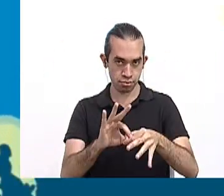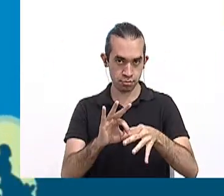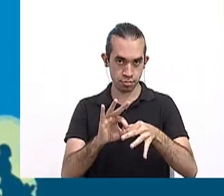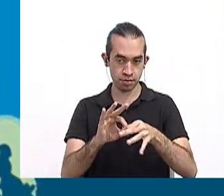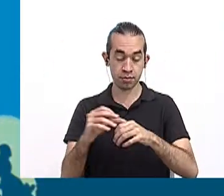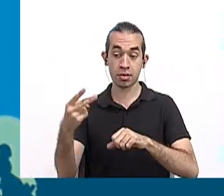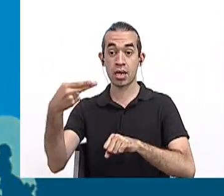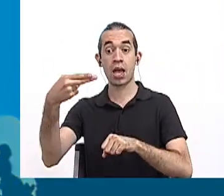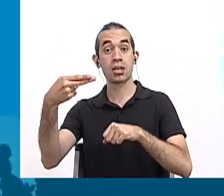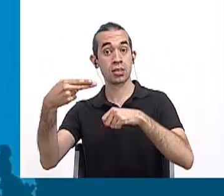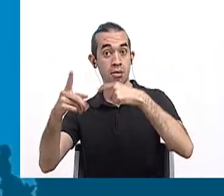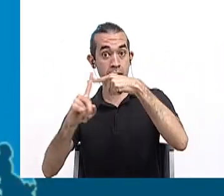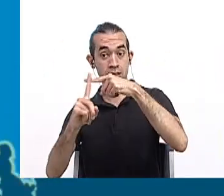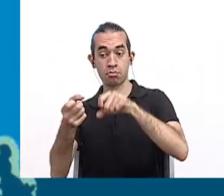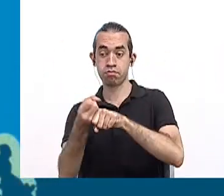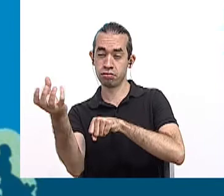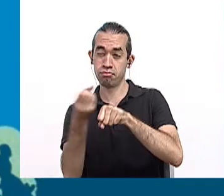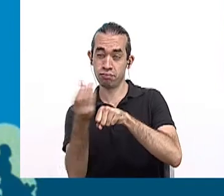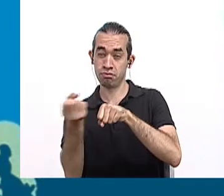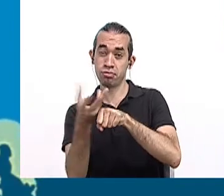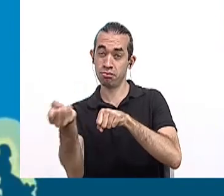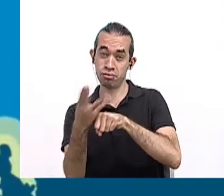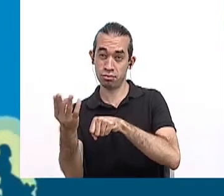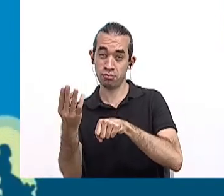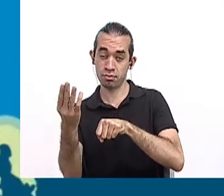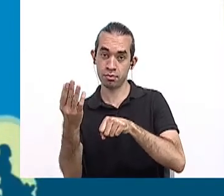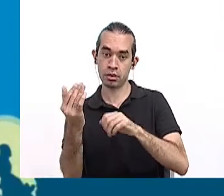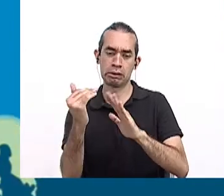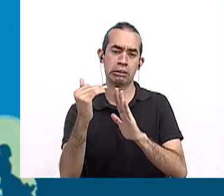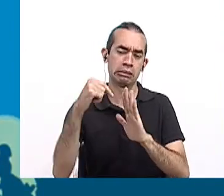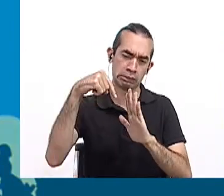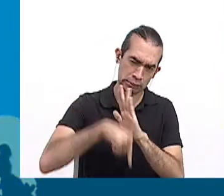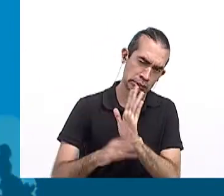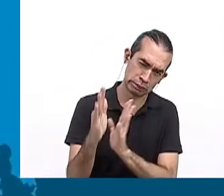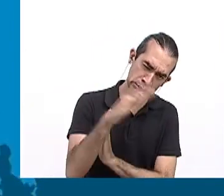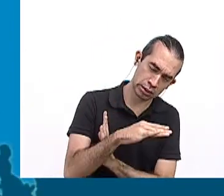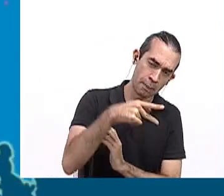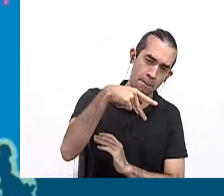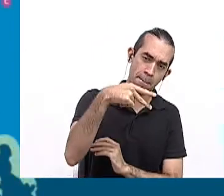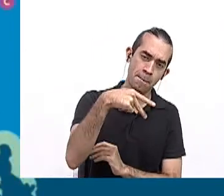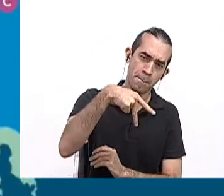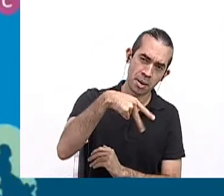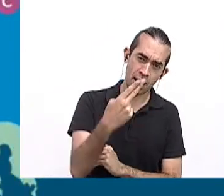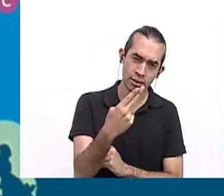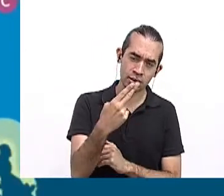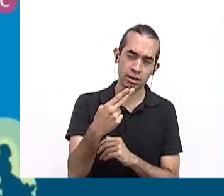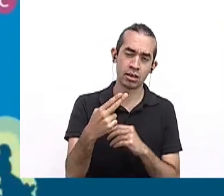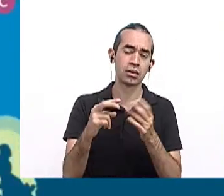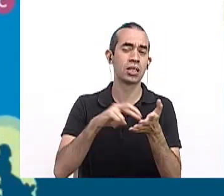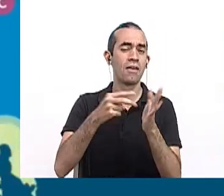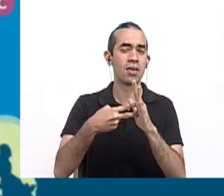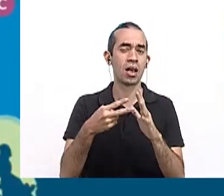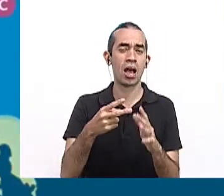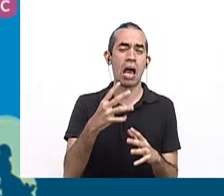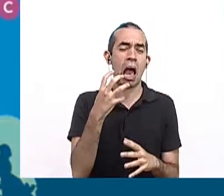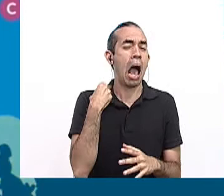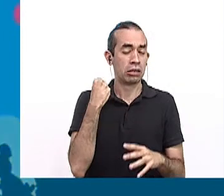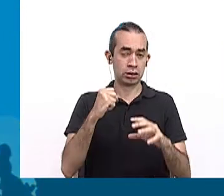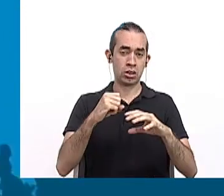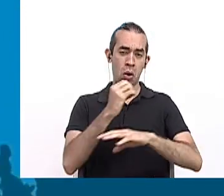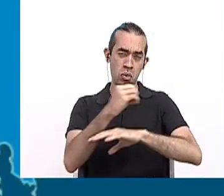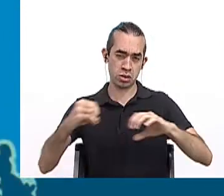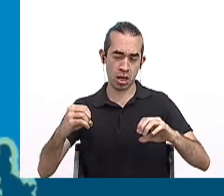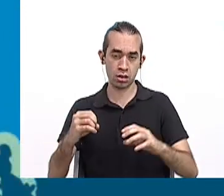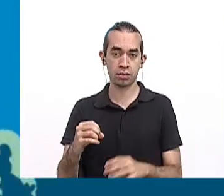iones de hidrógeno hay más baja el ph del agua y más ácido se vuelve lo sean el exceso de iones de